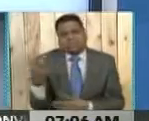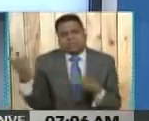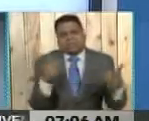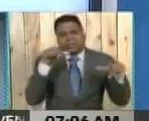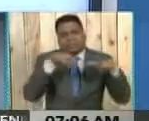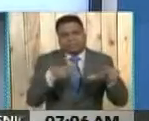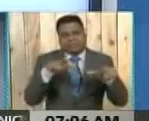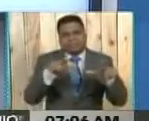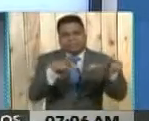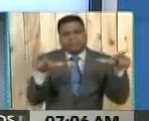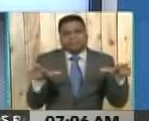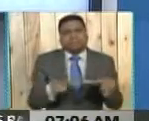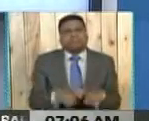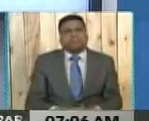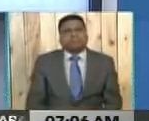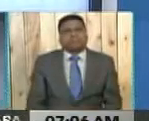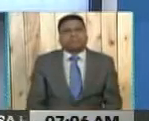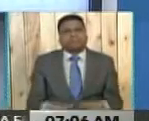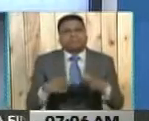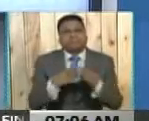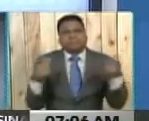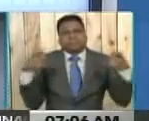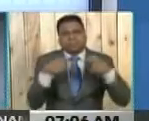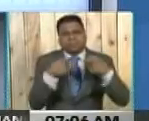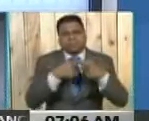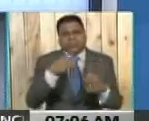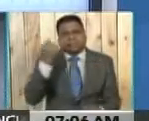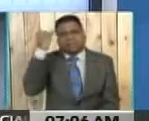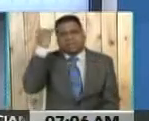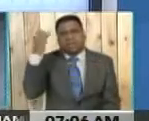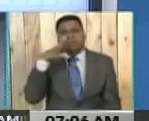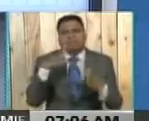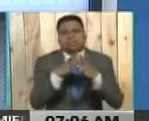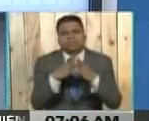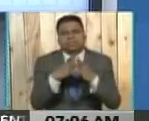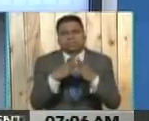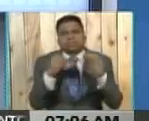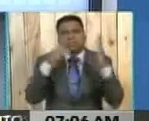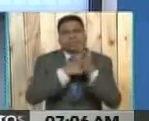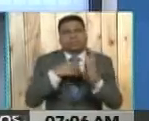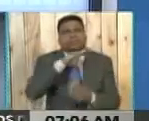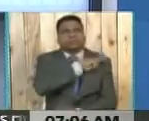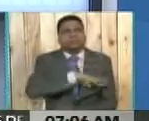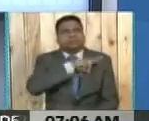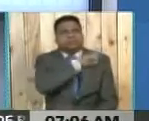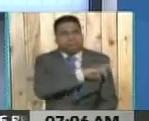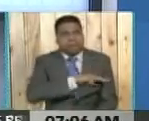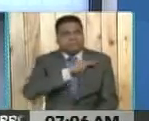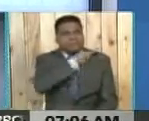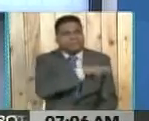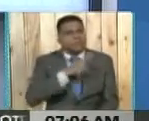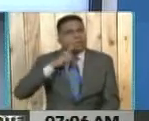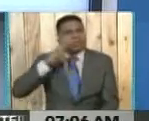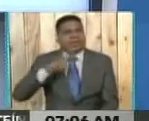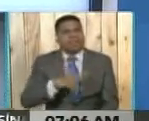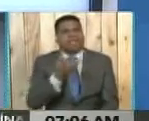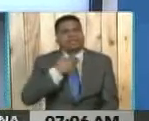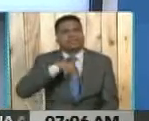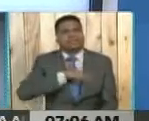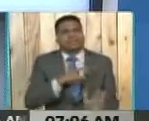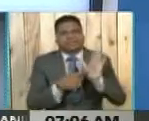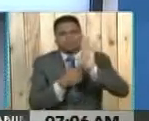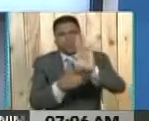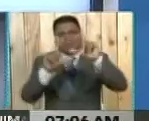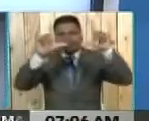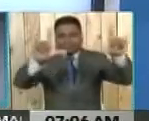para poner en contexto lo que es la lucha de las ideas, las batallas, cómo están planteadas. Misión Verdad, siempre desde acá lo recomendamos. En artículo de